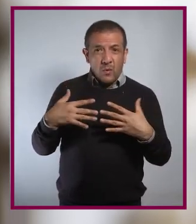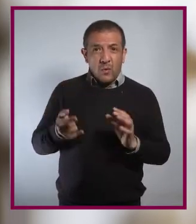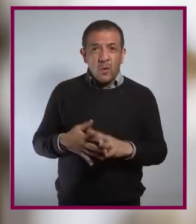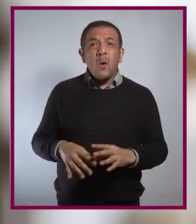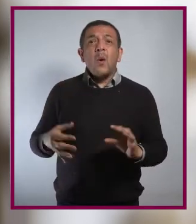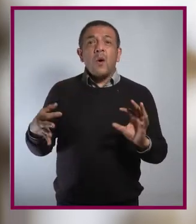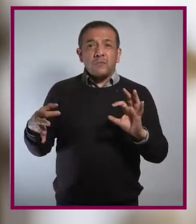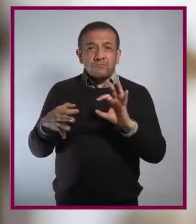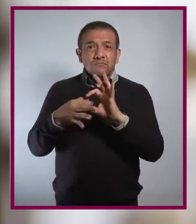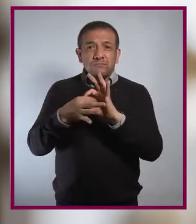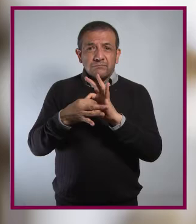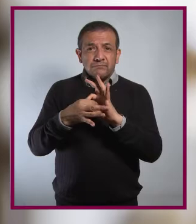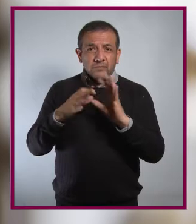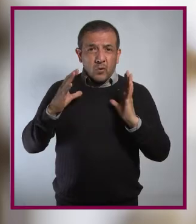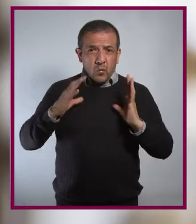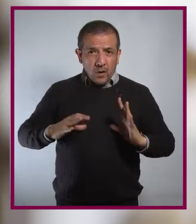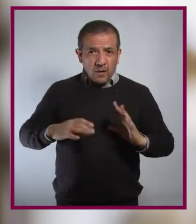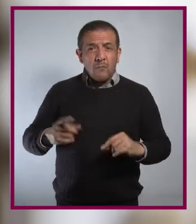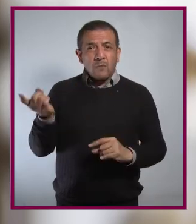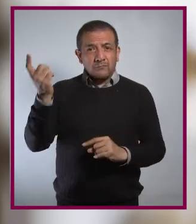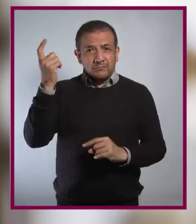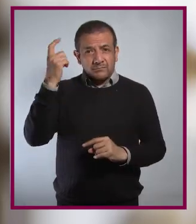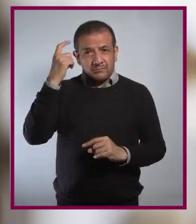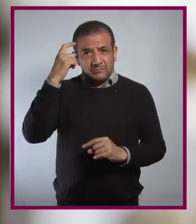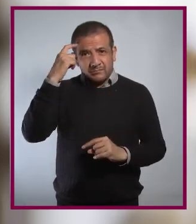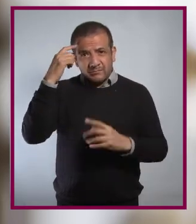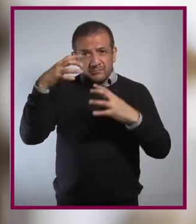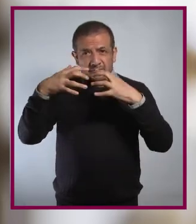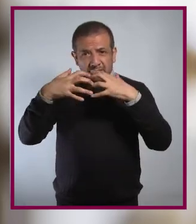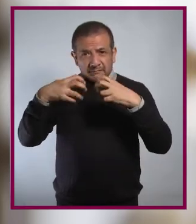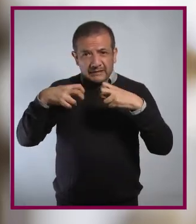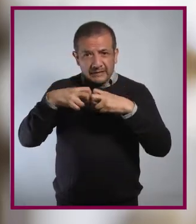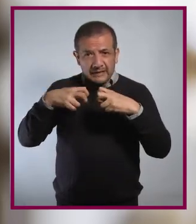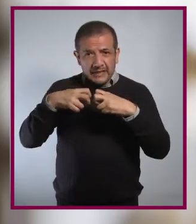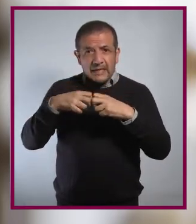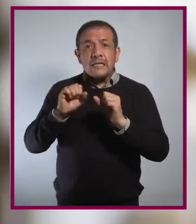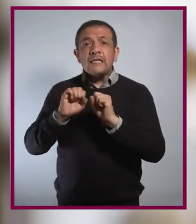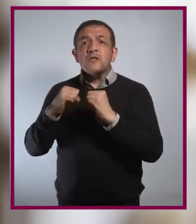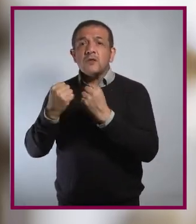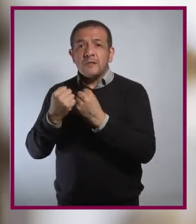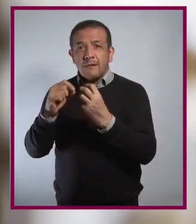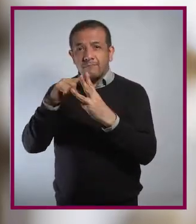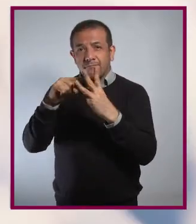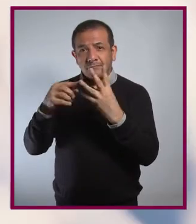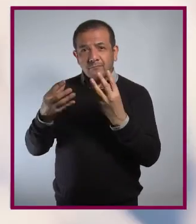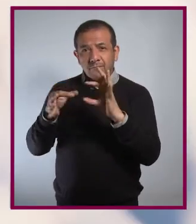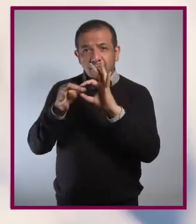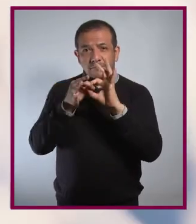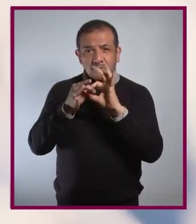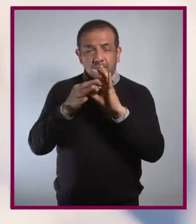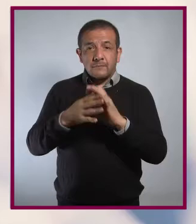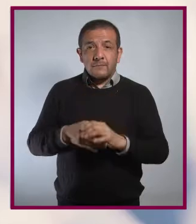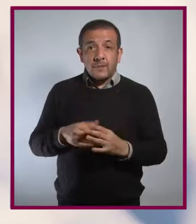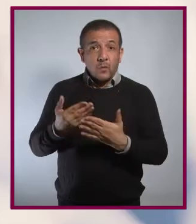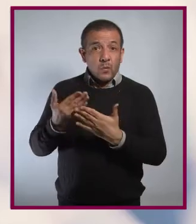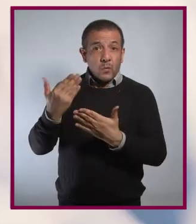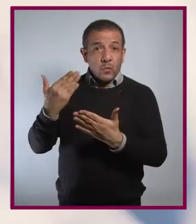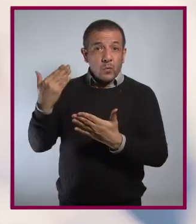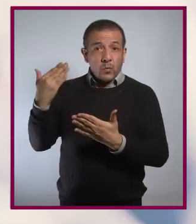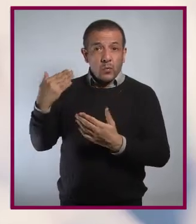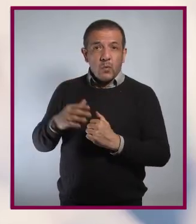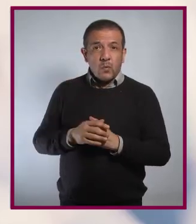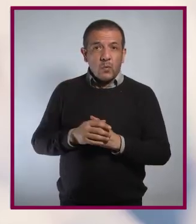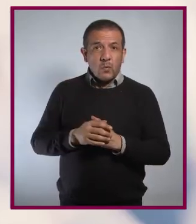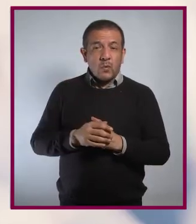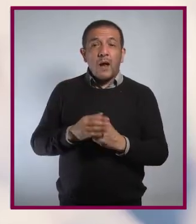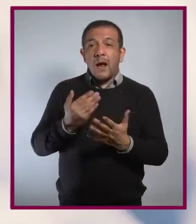físico, neurológico y hasta social, te ponemos el siguiente ejemplo. En esa época